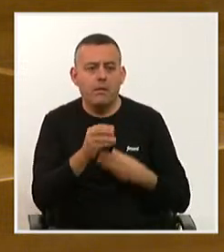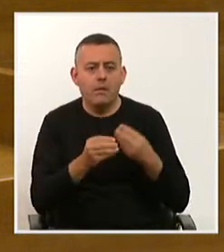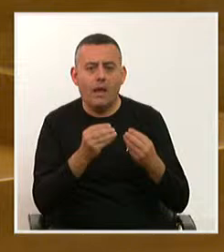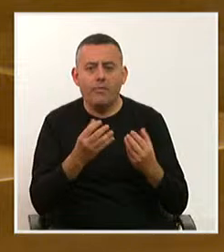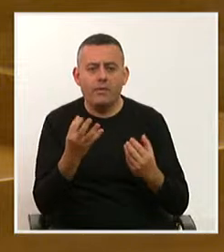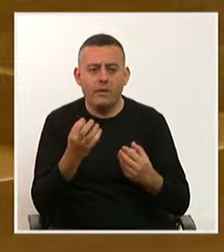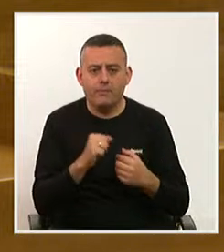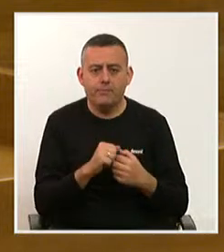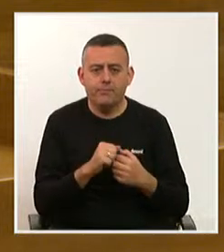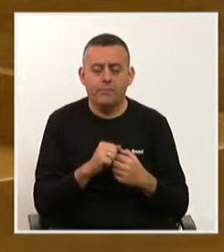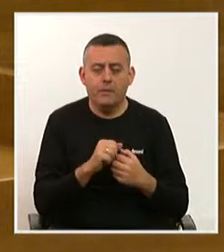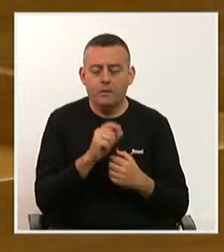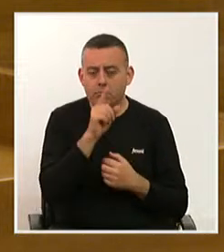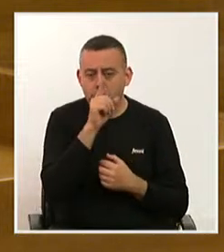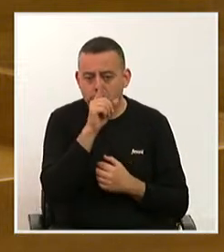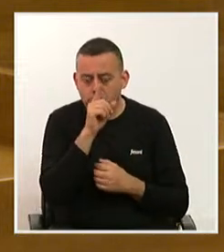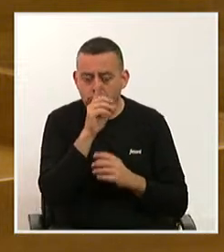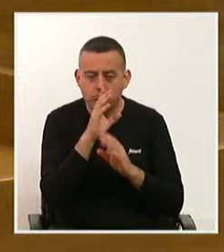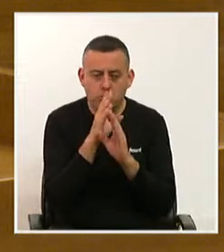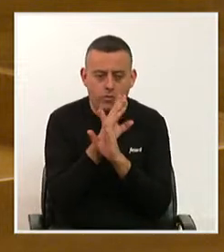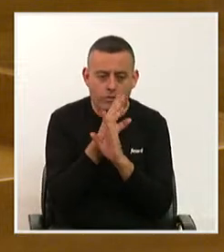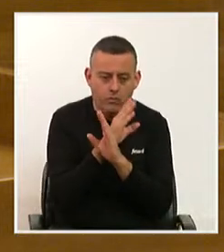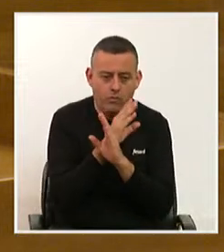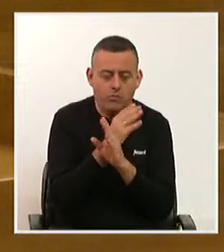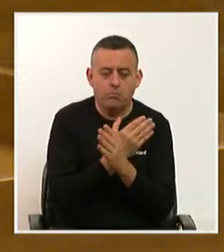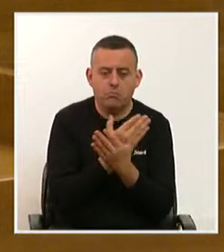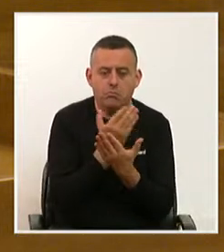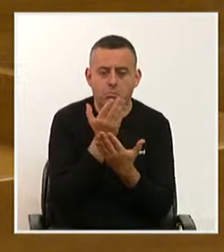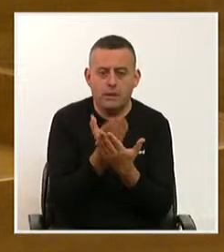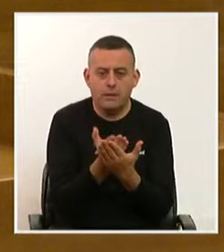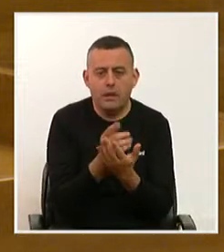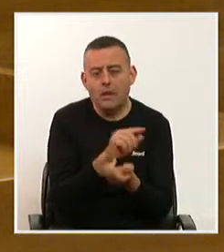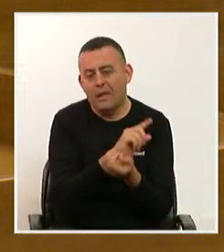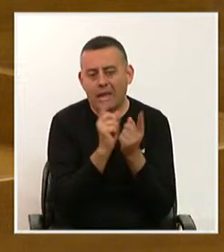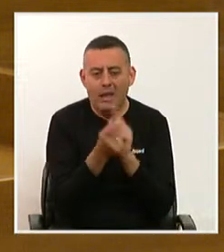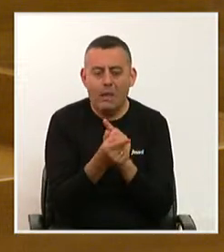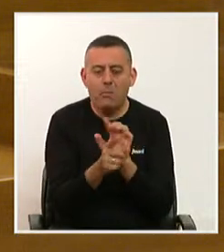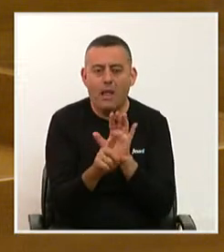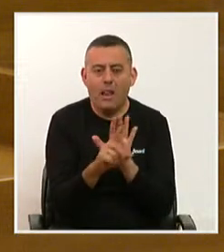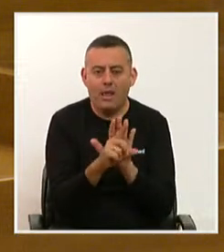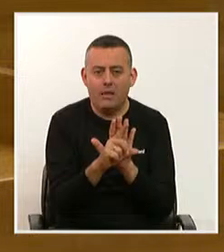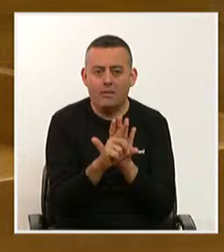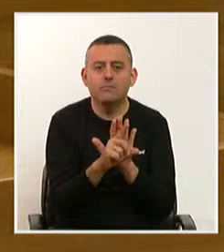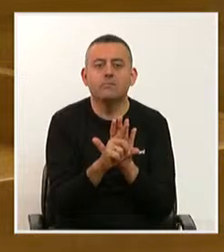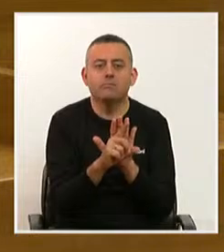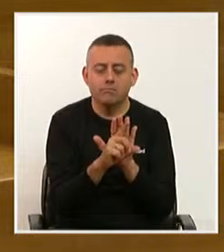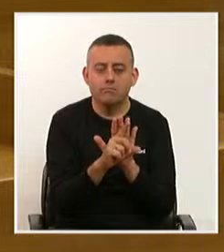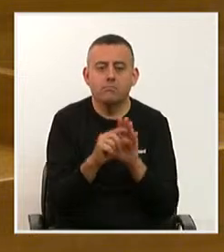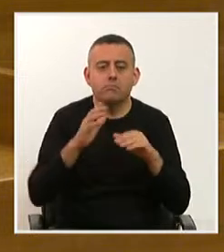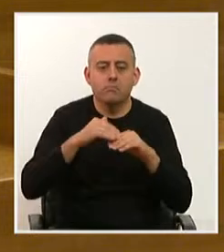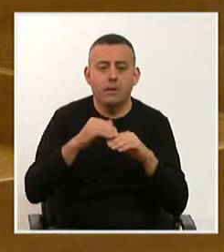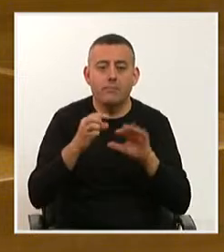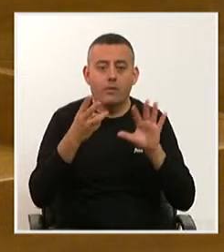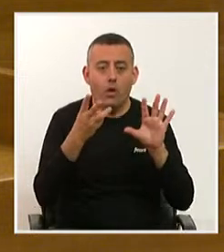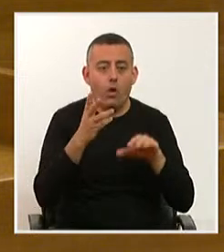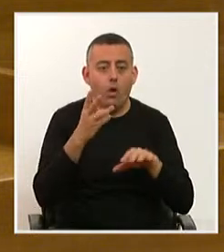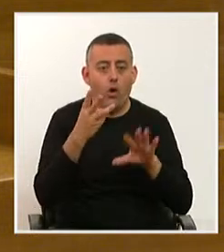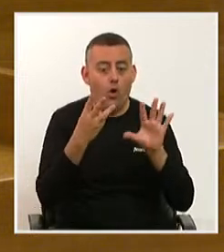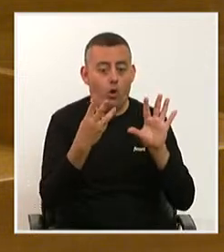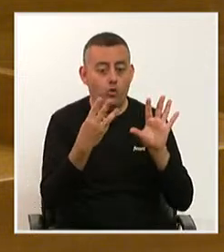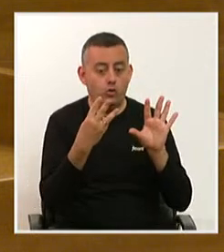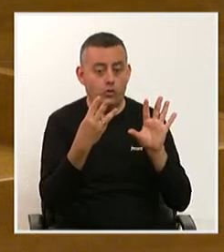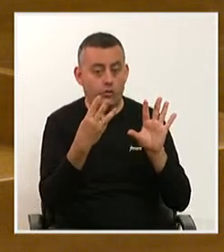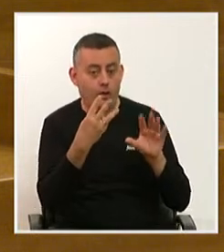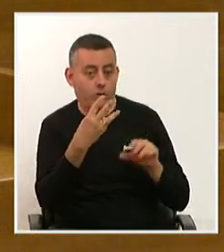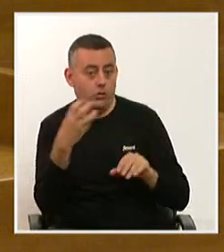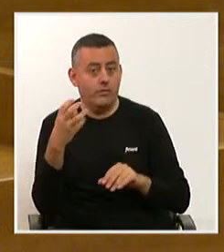lo que planteó fue un cambio de de legislación para hacer que las distancias de 850 Met que aparecían Respecto